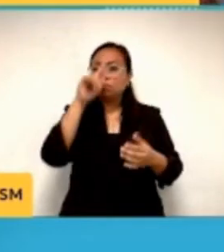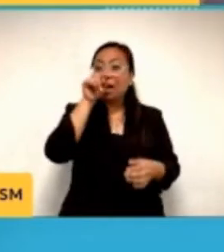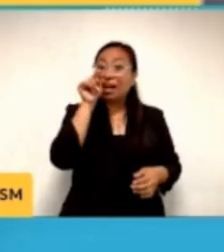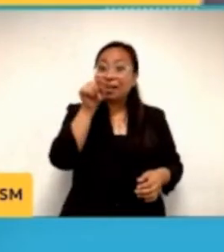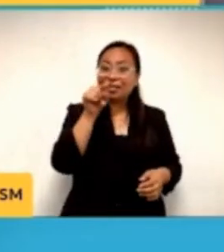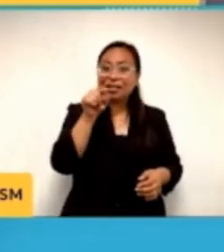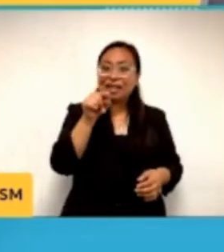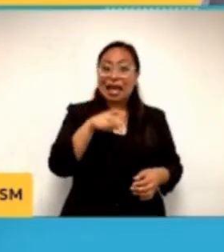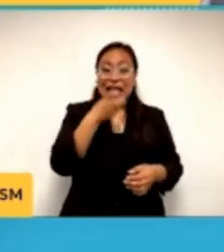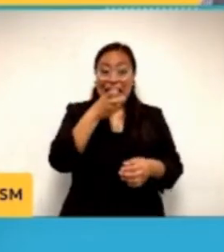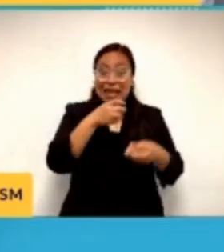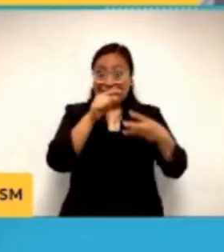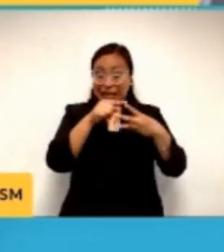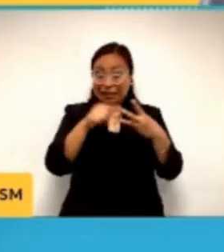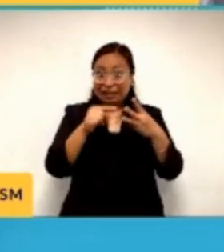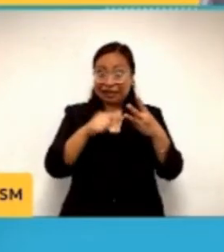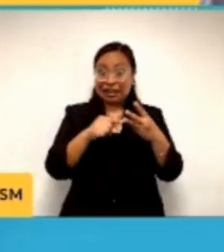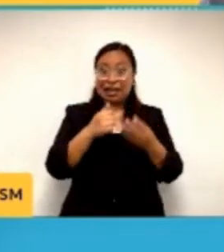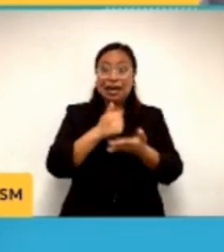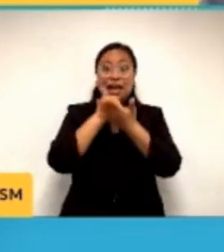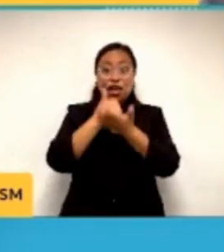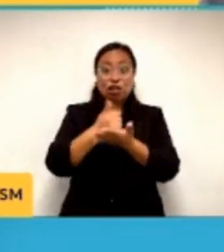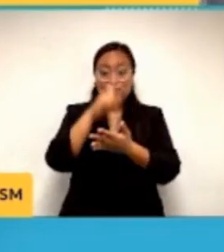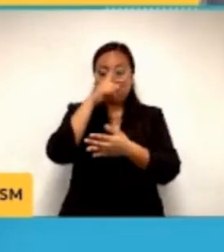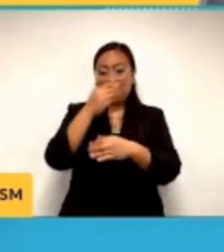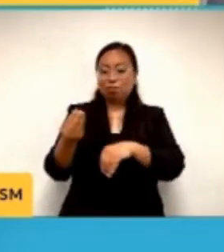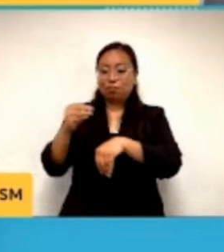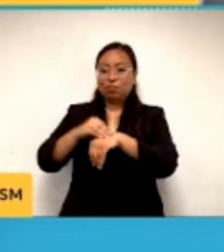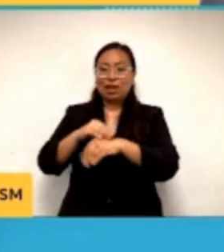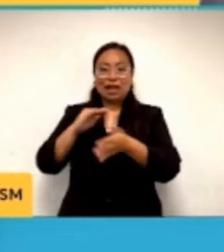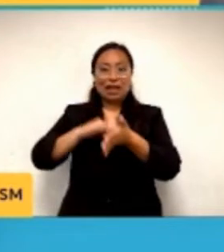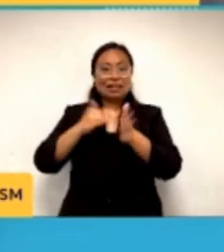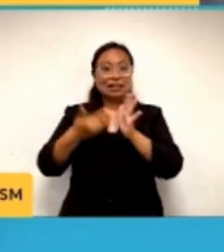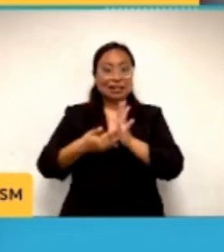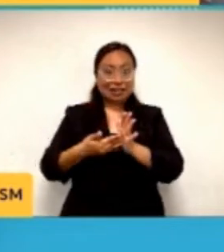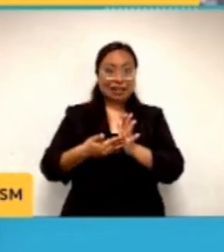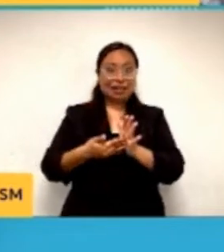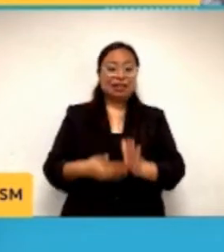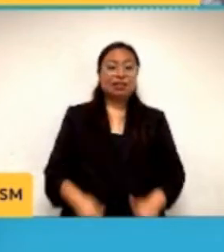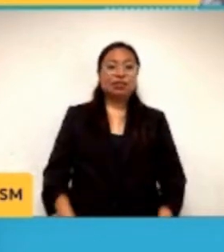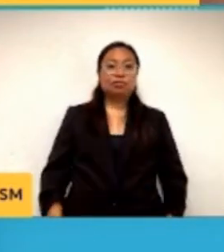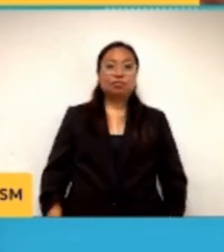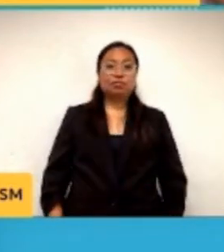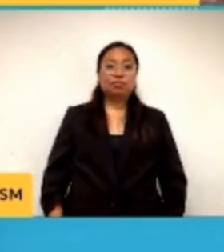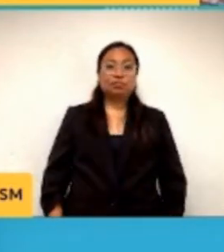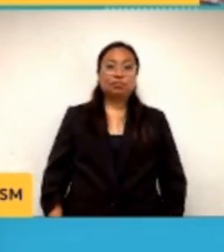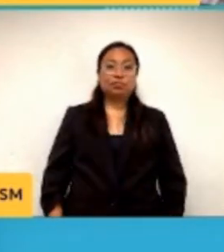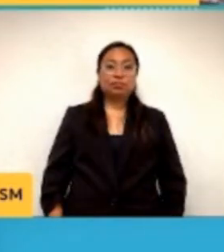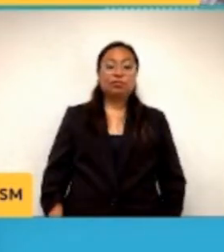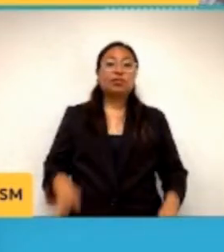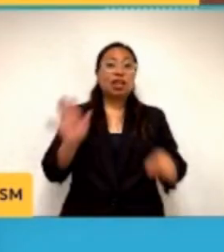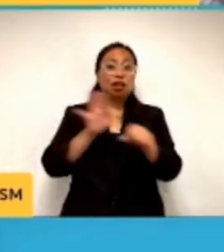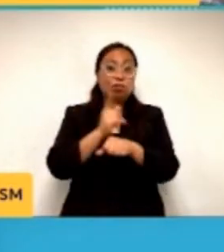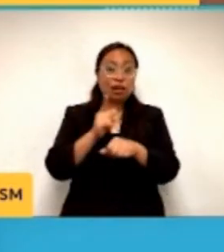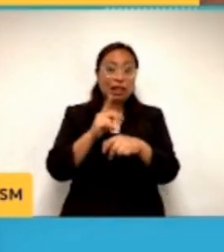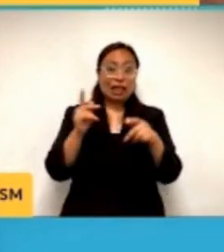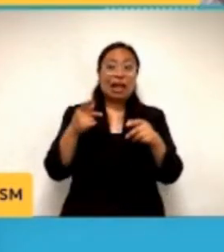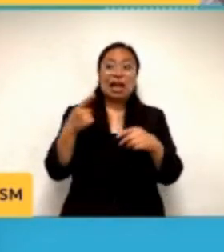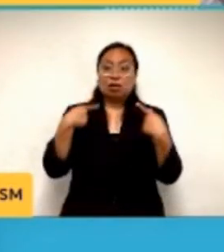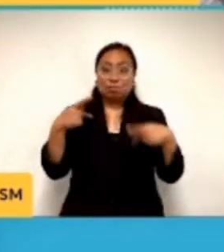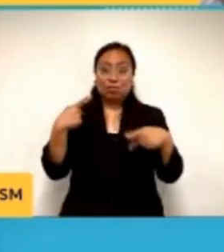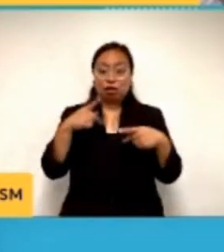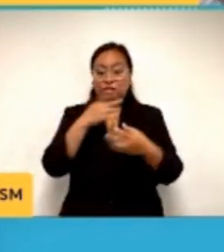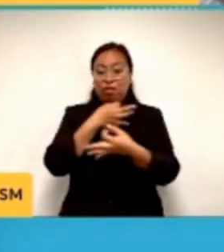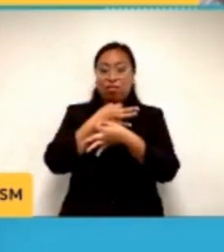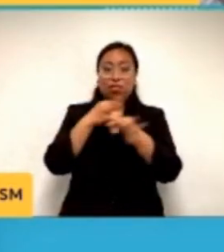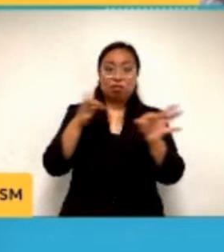mucho para establecer tu estrategia de posicionamiento, porque la generación de contenidos, lo que tú